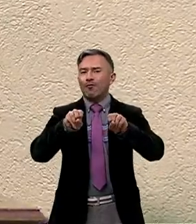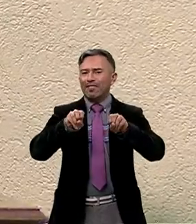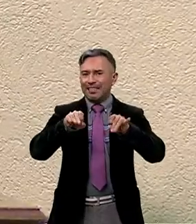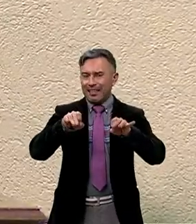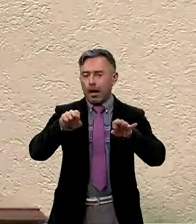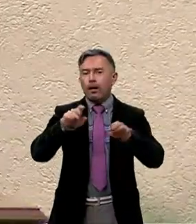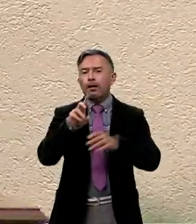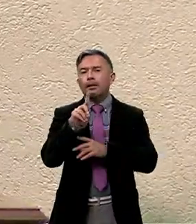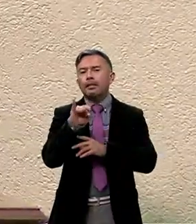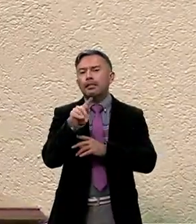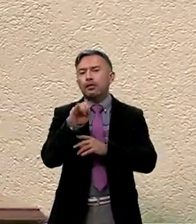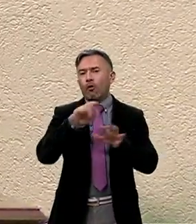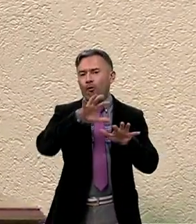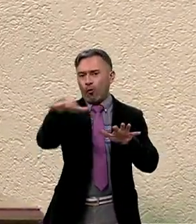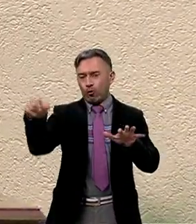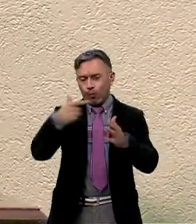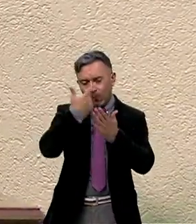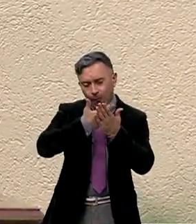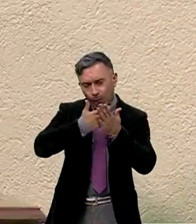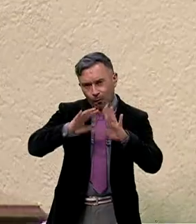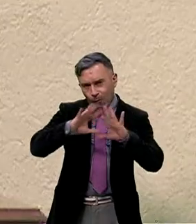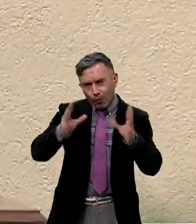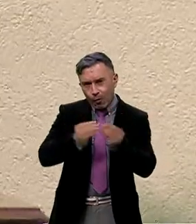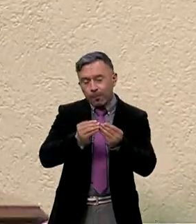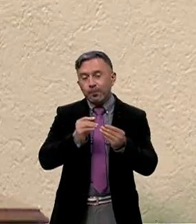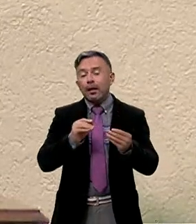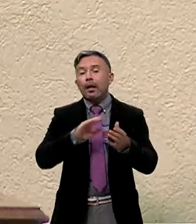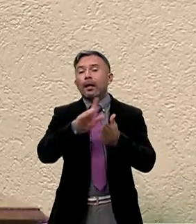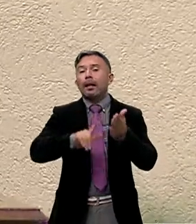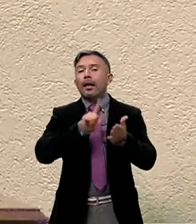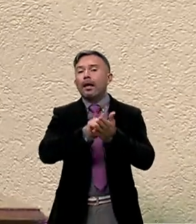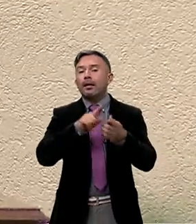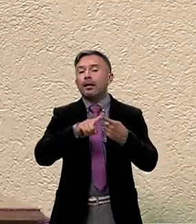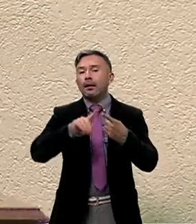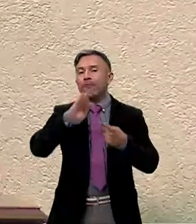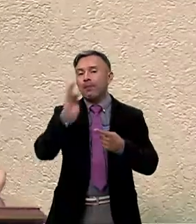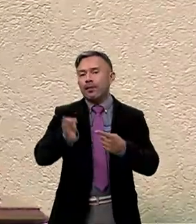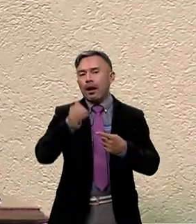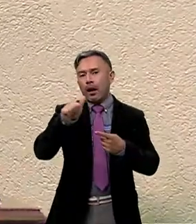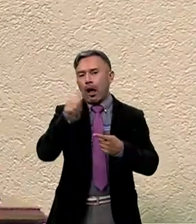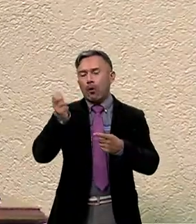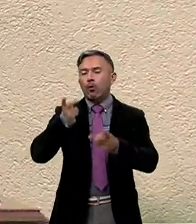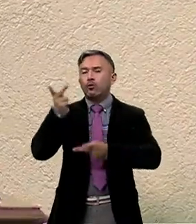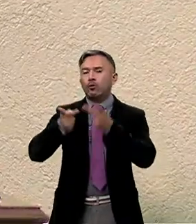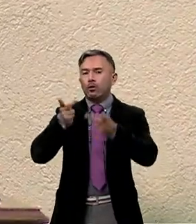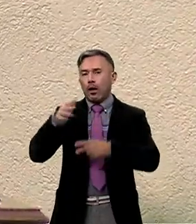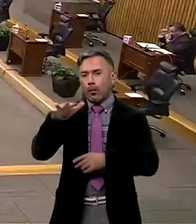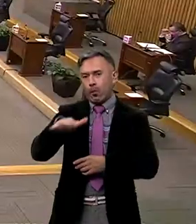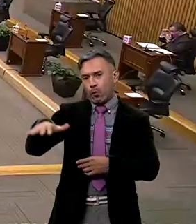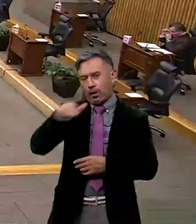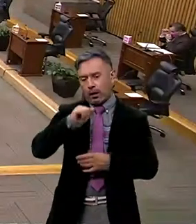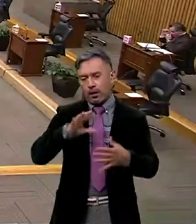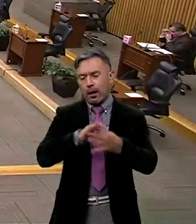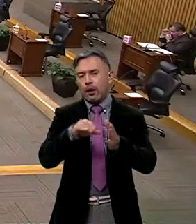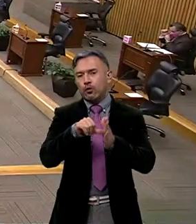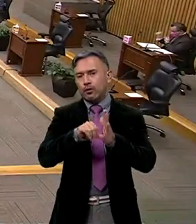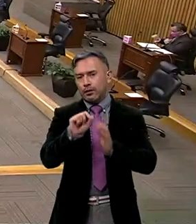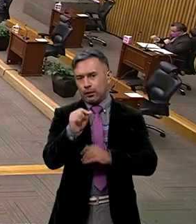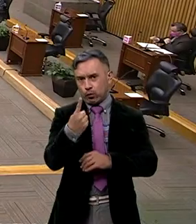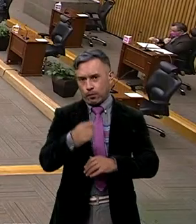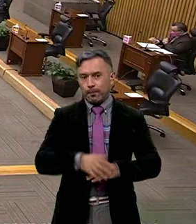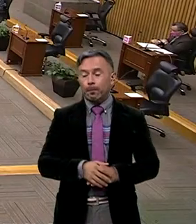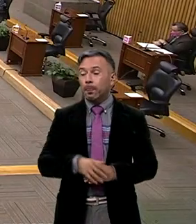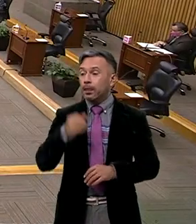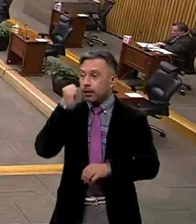en correspondencia con el artículo 61 de la ley federal de consulta popular muchas gracias señor secretario